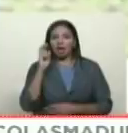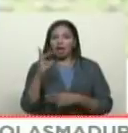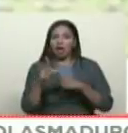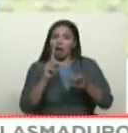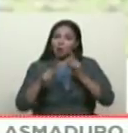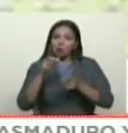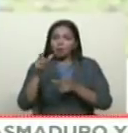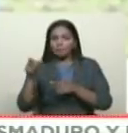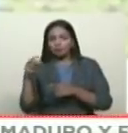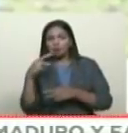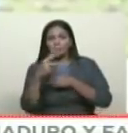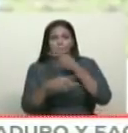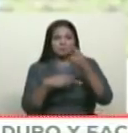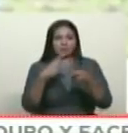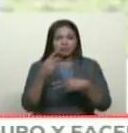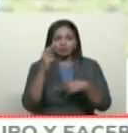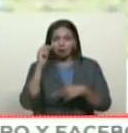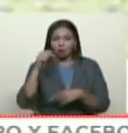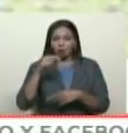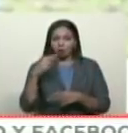visitantes de lujo hoy,